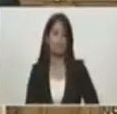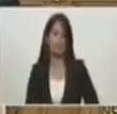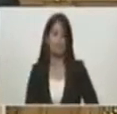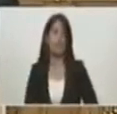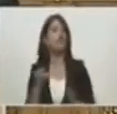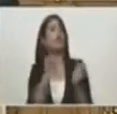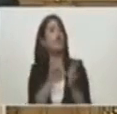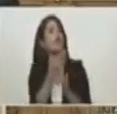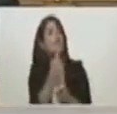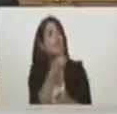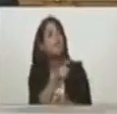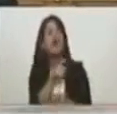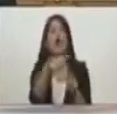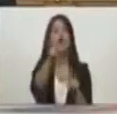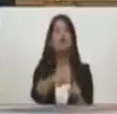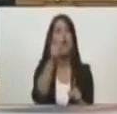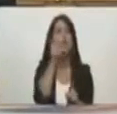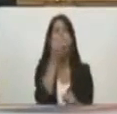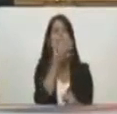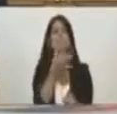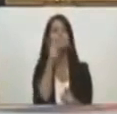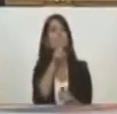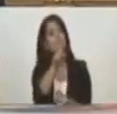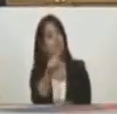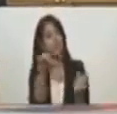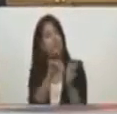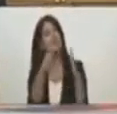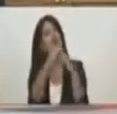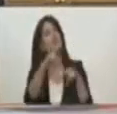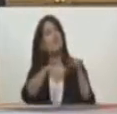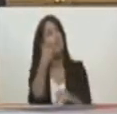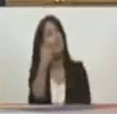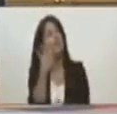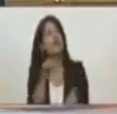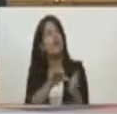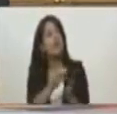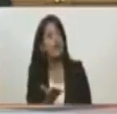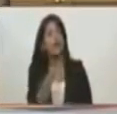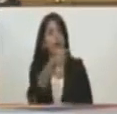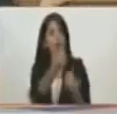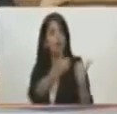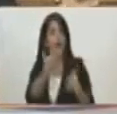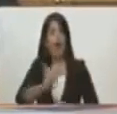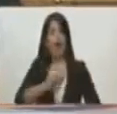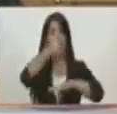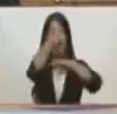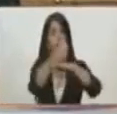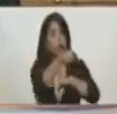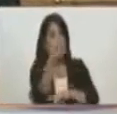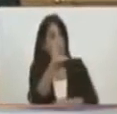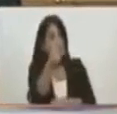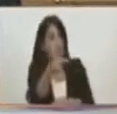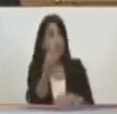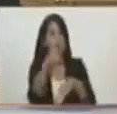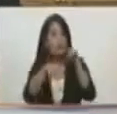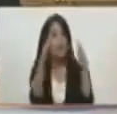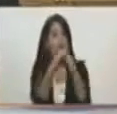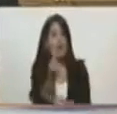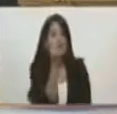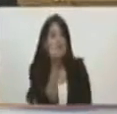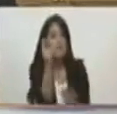Dime dónde, Richard Blanco, has construido tú una vivienda. Ustedes tienen la alcaldía mayor de Caracas y no han construido ninguna vivienda. No